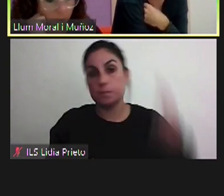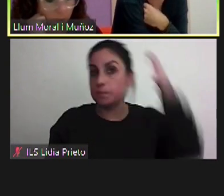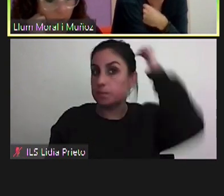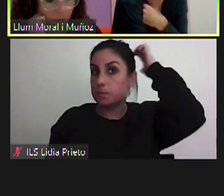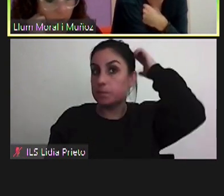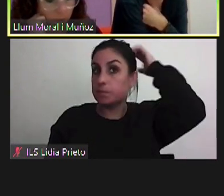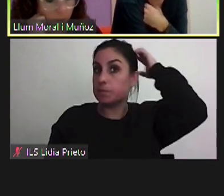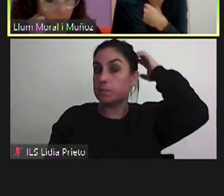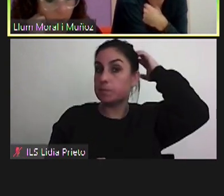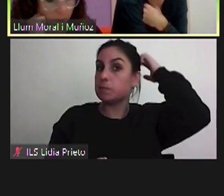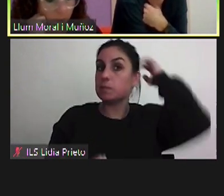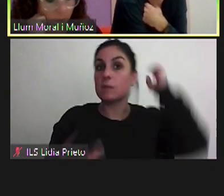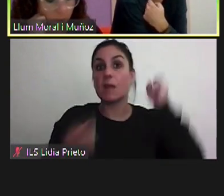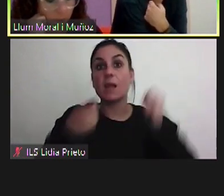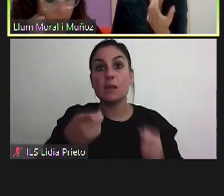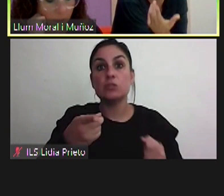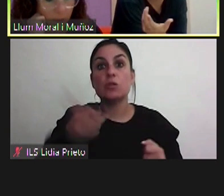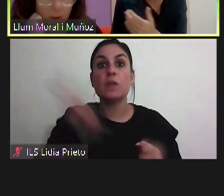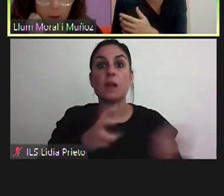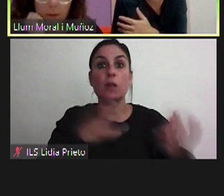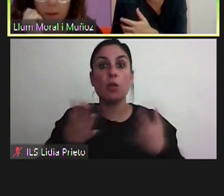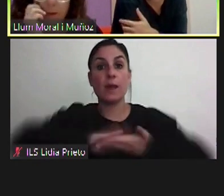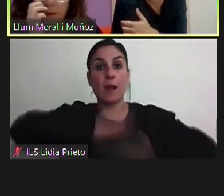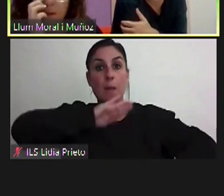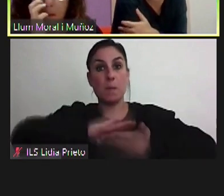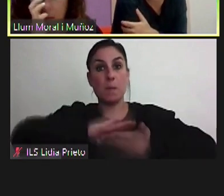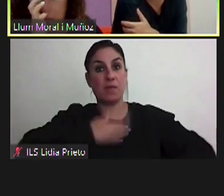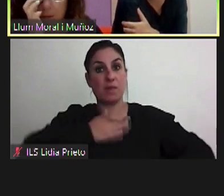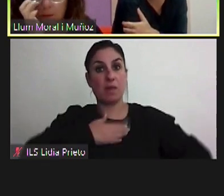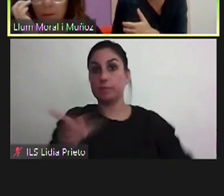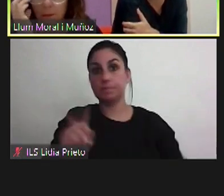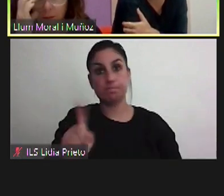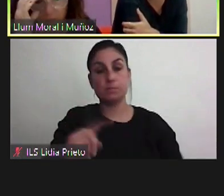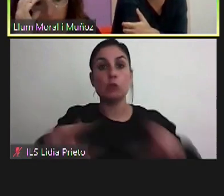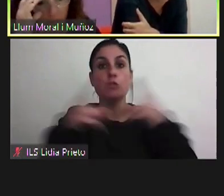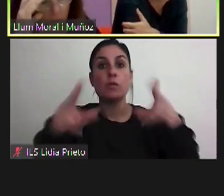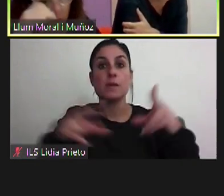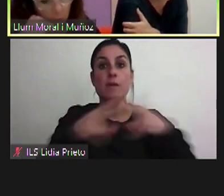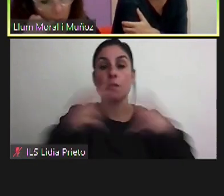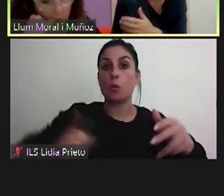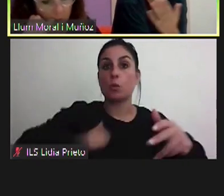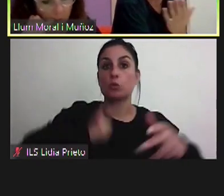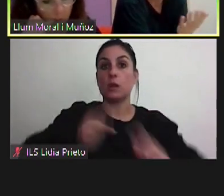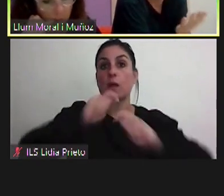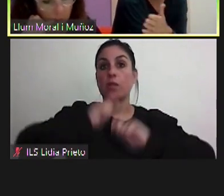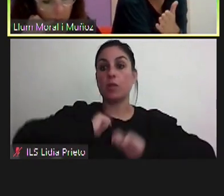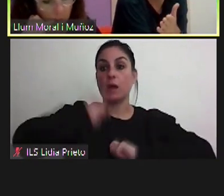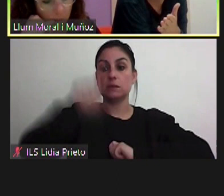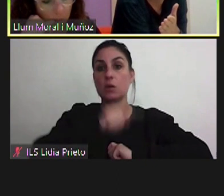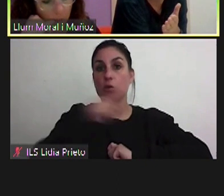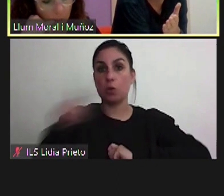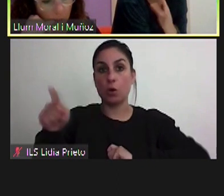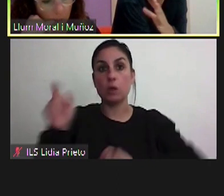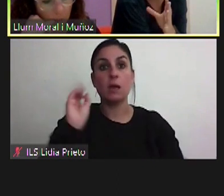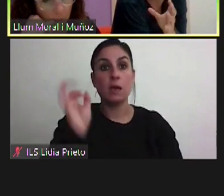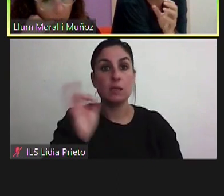la capacidad de la persona para trabajar, sino con la oportunidad que le ofrece la sociedad para poder insertarse laboralmente. Es cierto que estamos